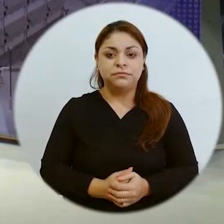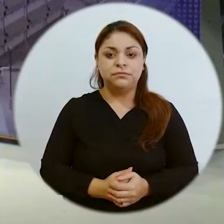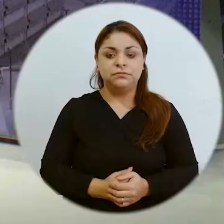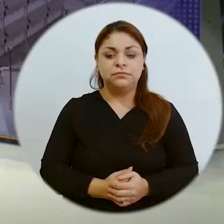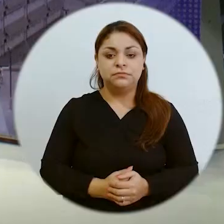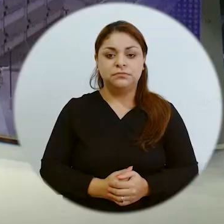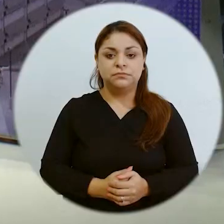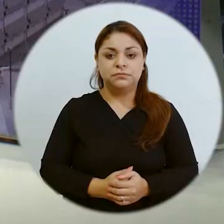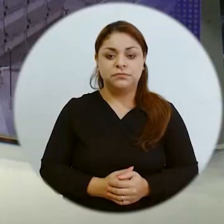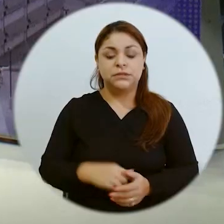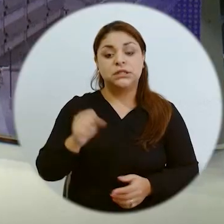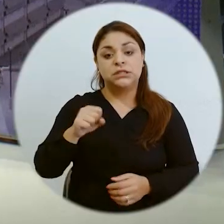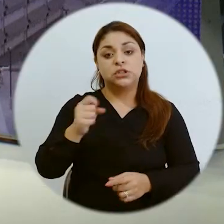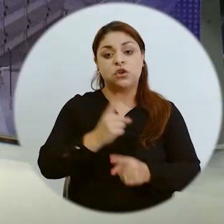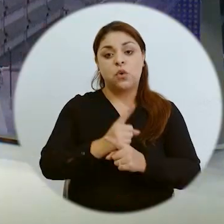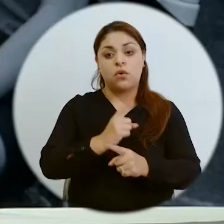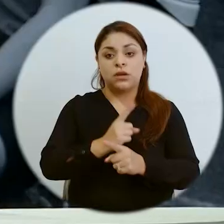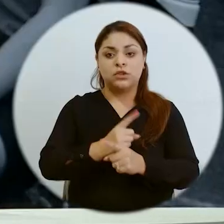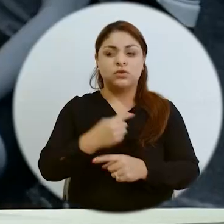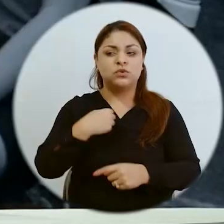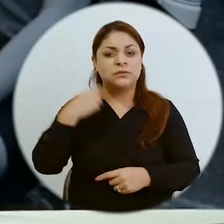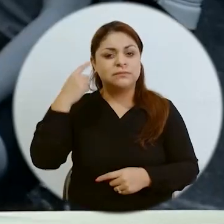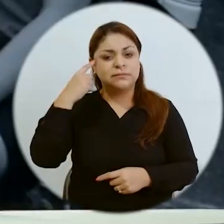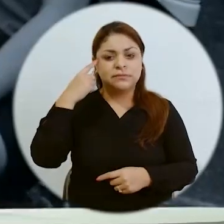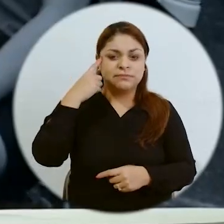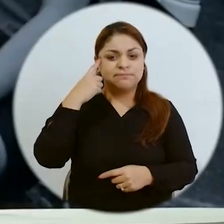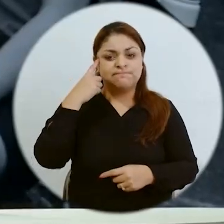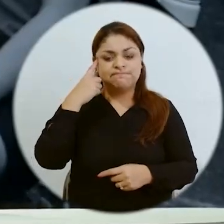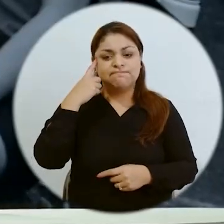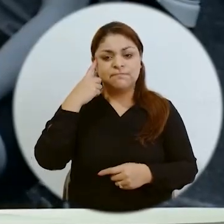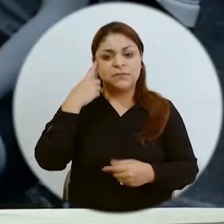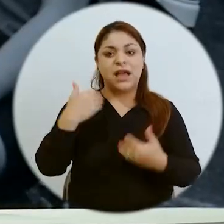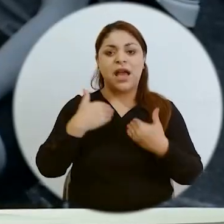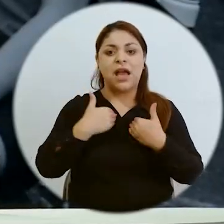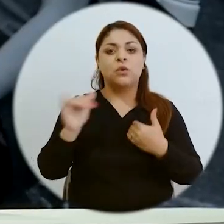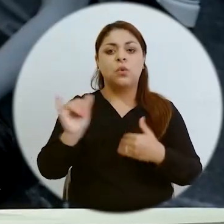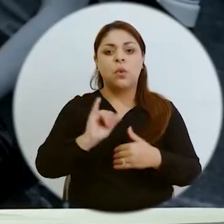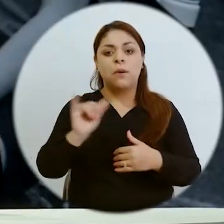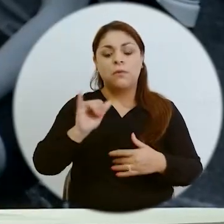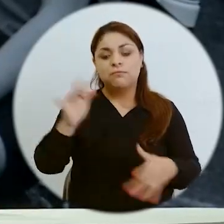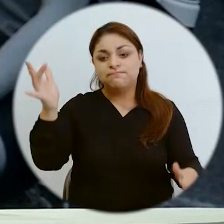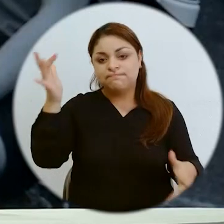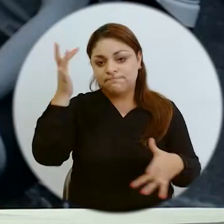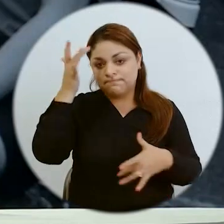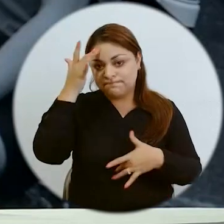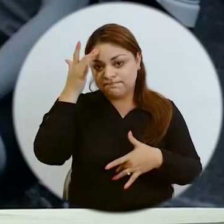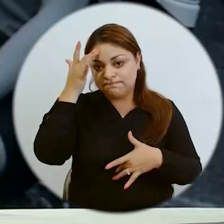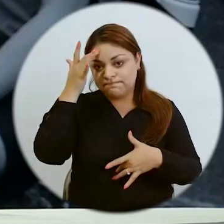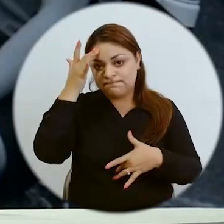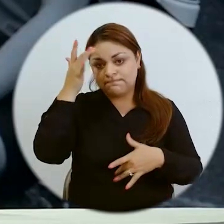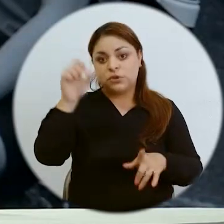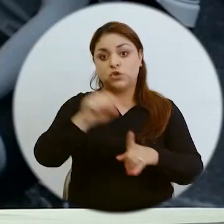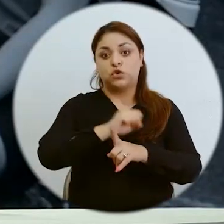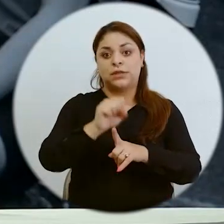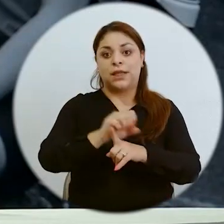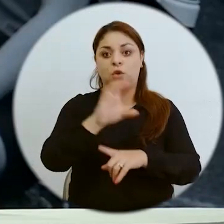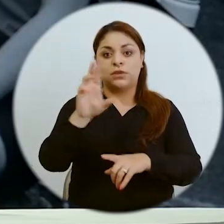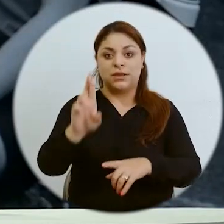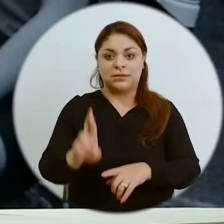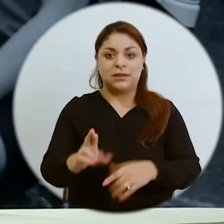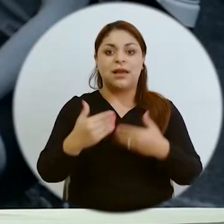Sí, yo creo que lo que estamos viendo es una enfermedad que está viviendo la sociedad costarricense,